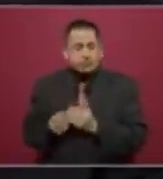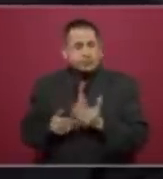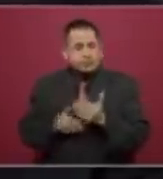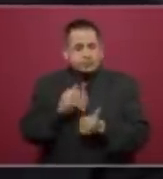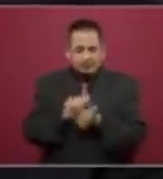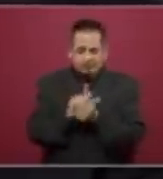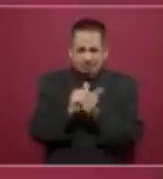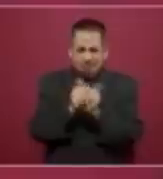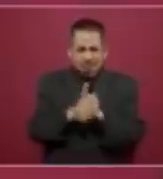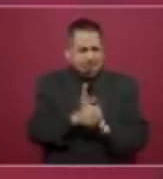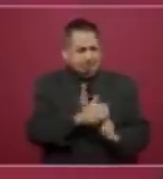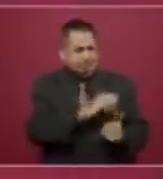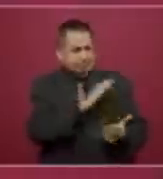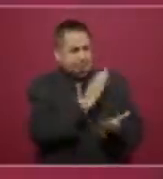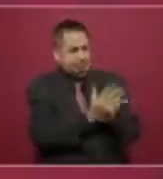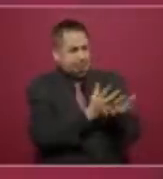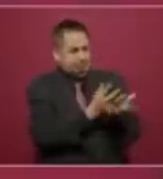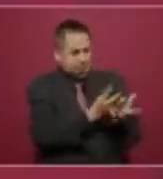de transición,